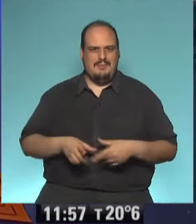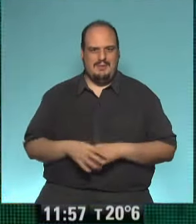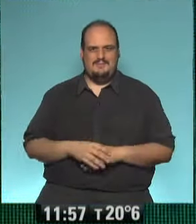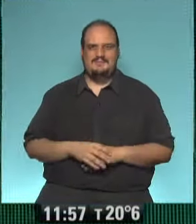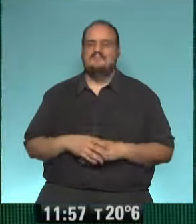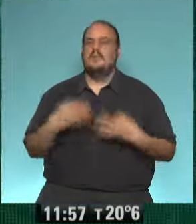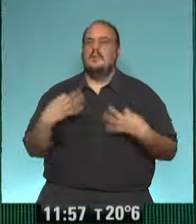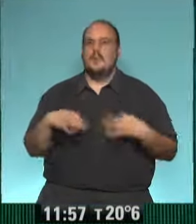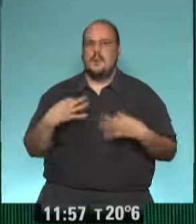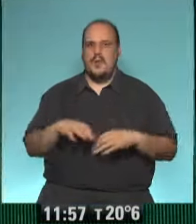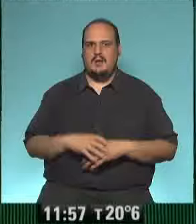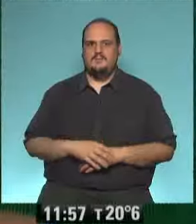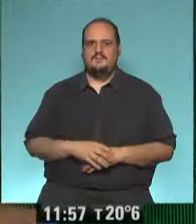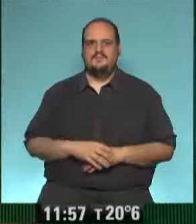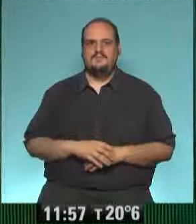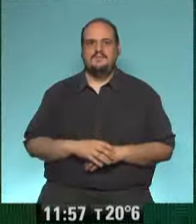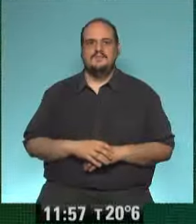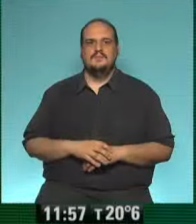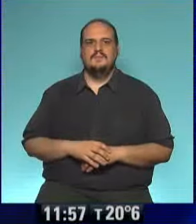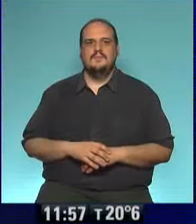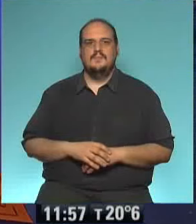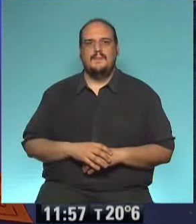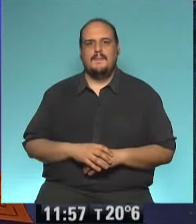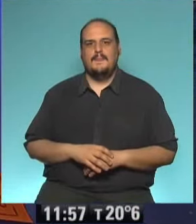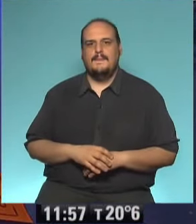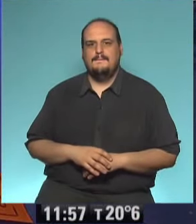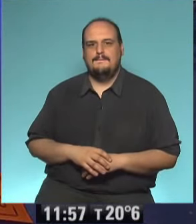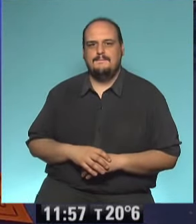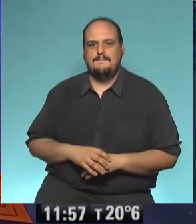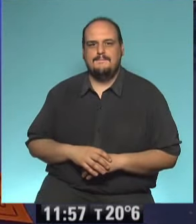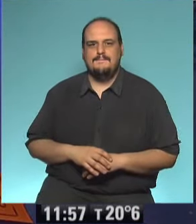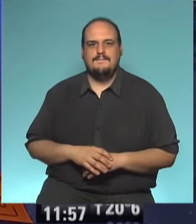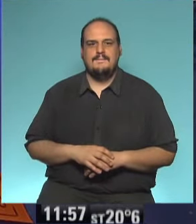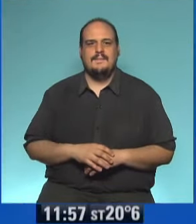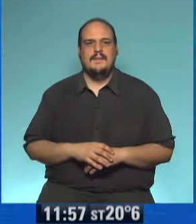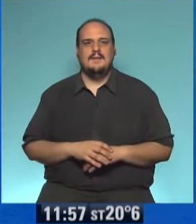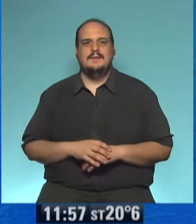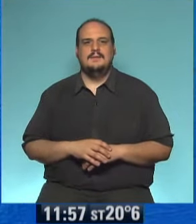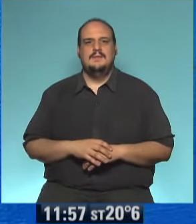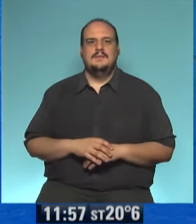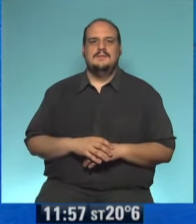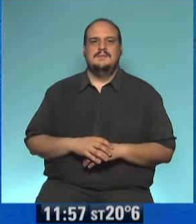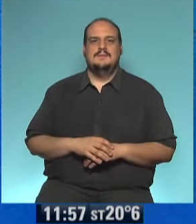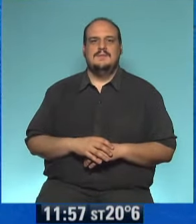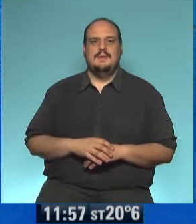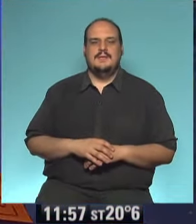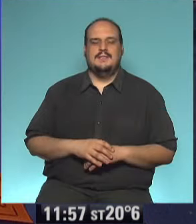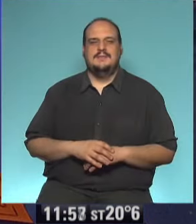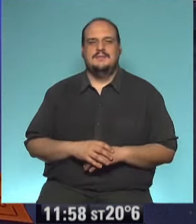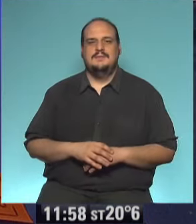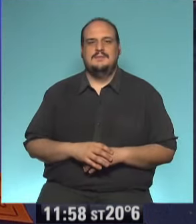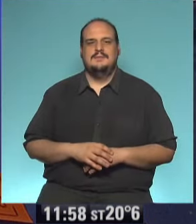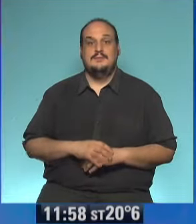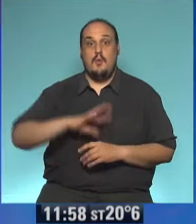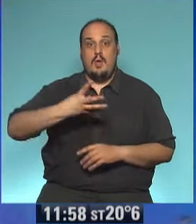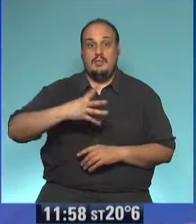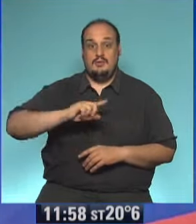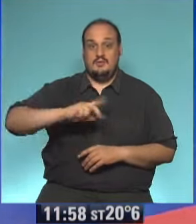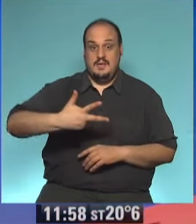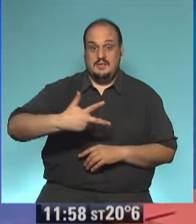bien. ¡Vamos! ¡Vamos, Corrientes! ¡Vamos todavía! ¡Cuatro! ¡Un,